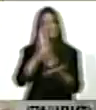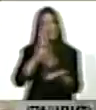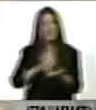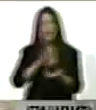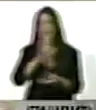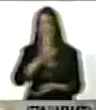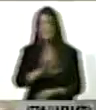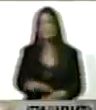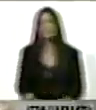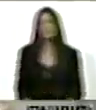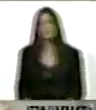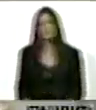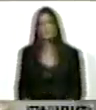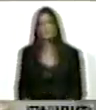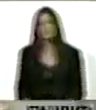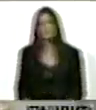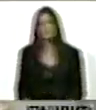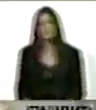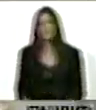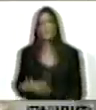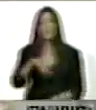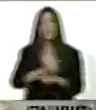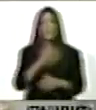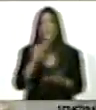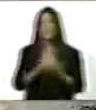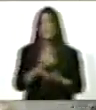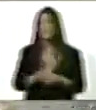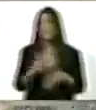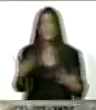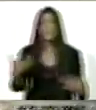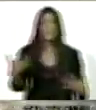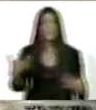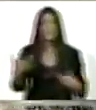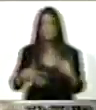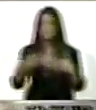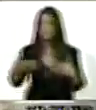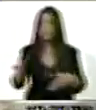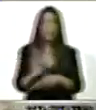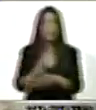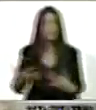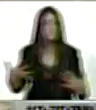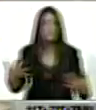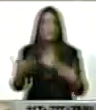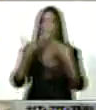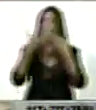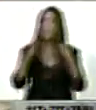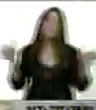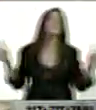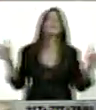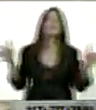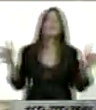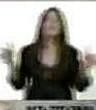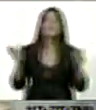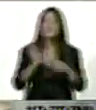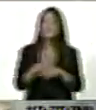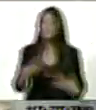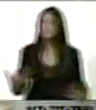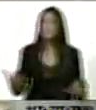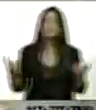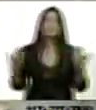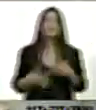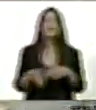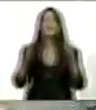Así que lo que estamos planteando es que aceleremos, que lo hagamos de forma pública, que procuremos una